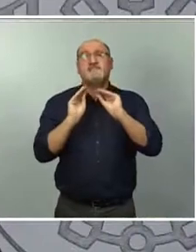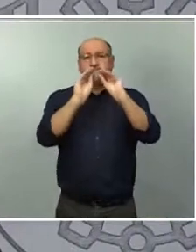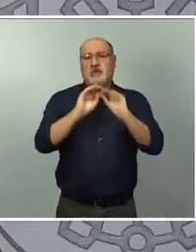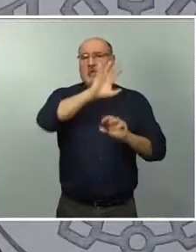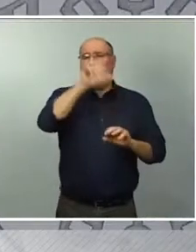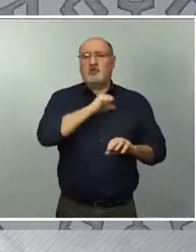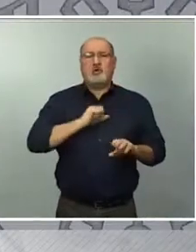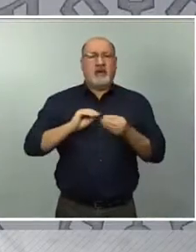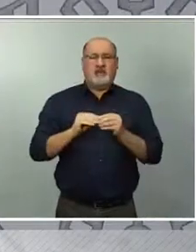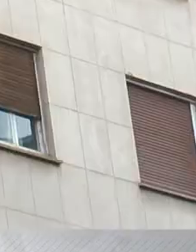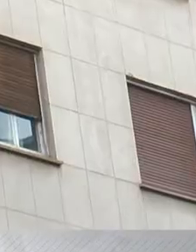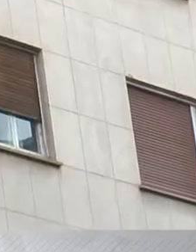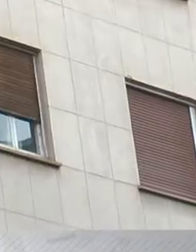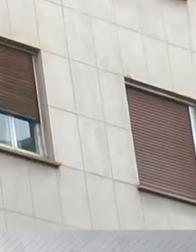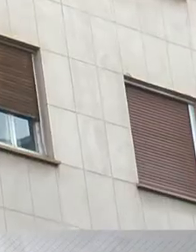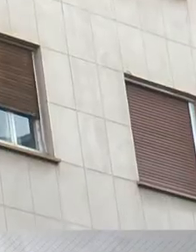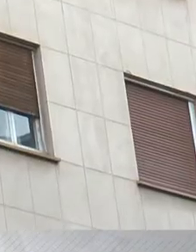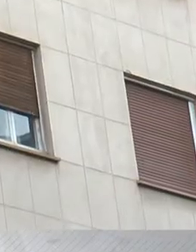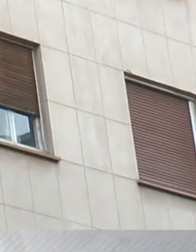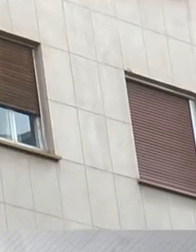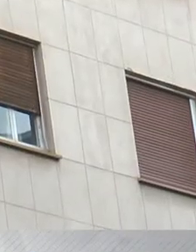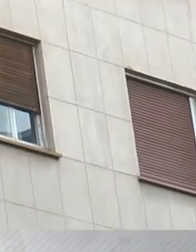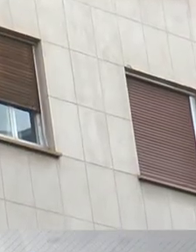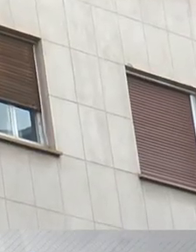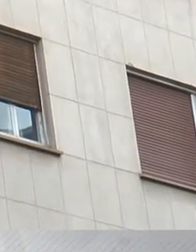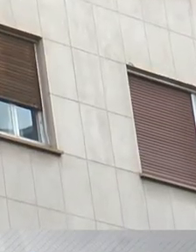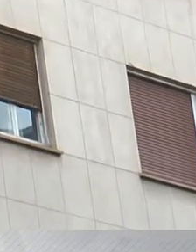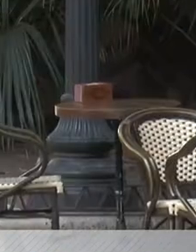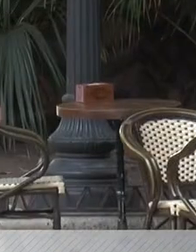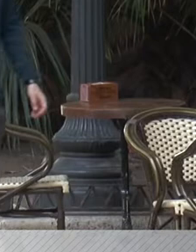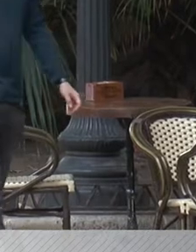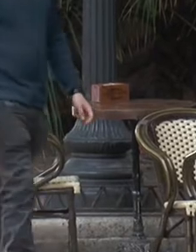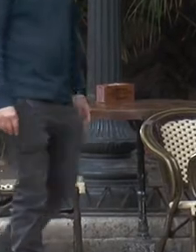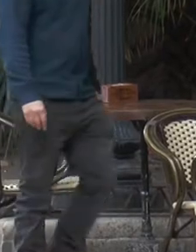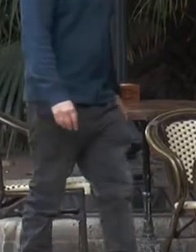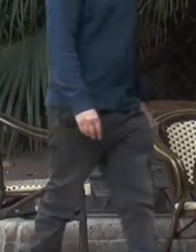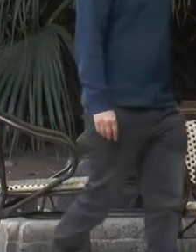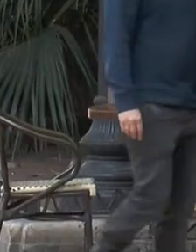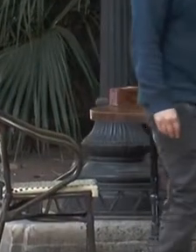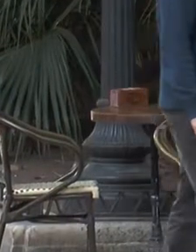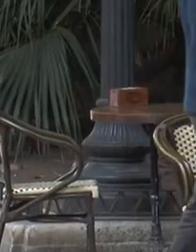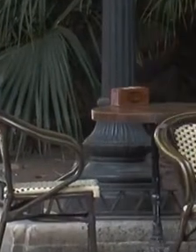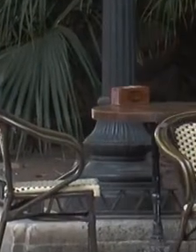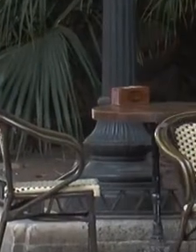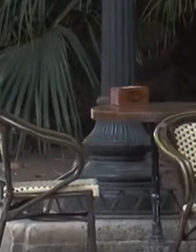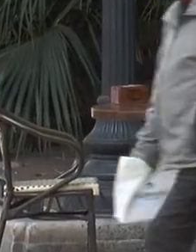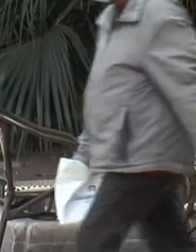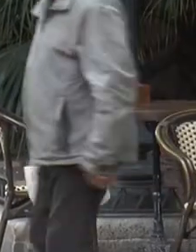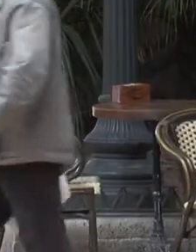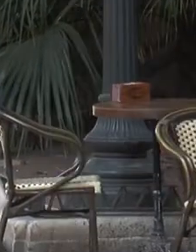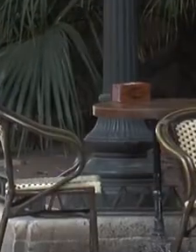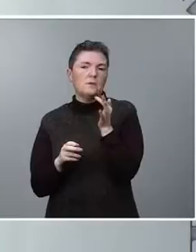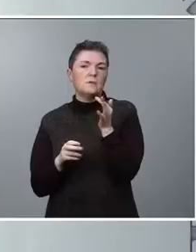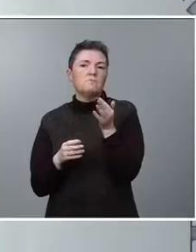el ministerio de sanidad descarta reducir aún más el periodo de cuarentena actual de siete días como han planteado algunas